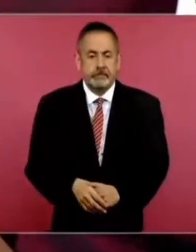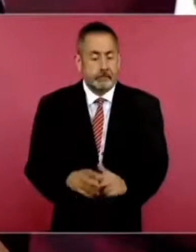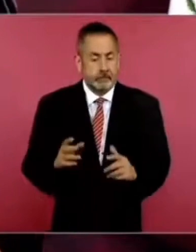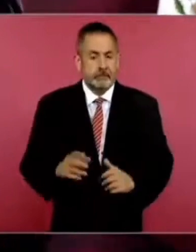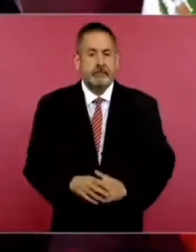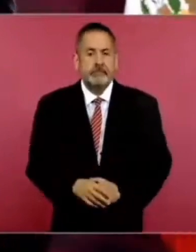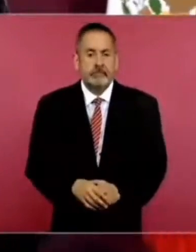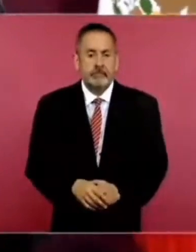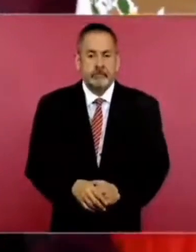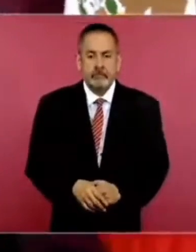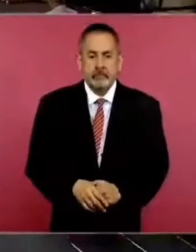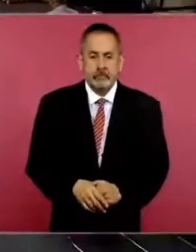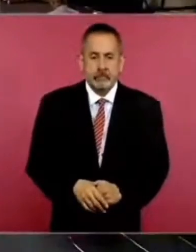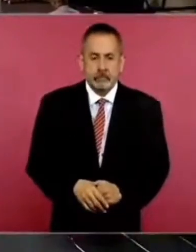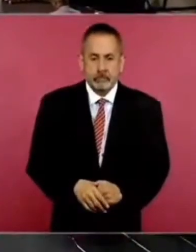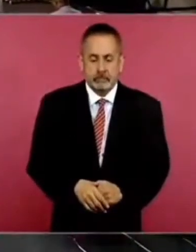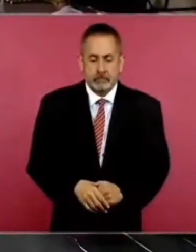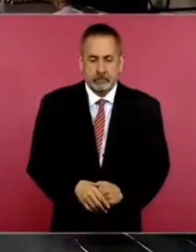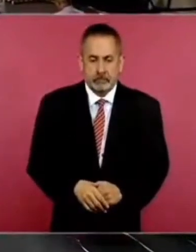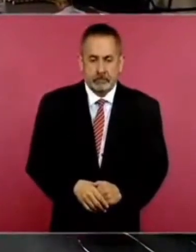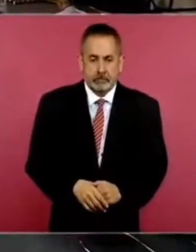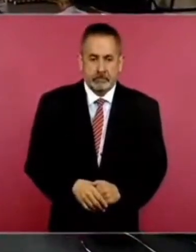Entonces,